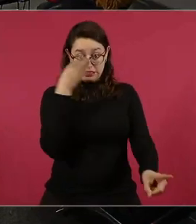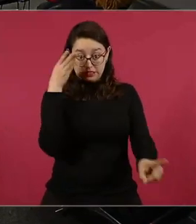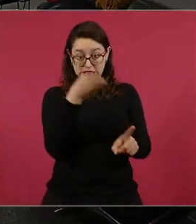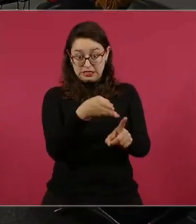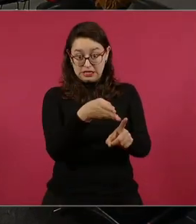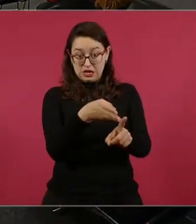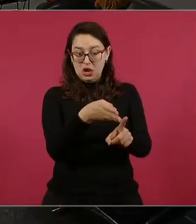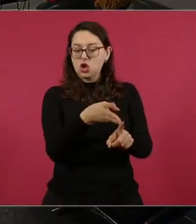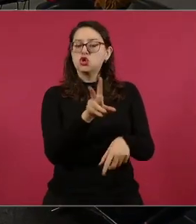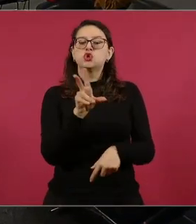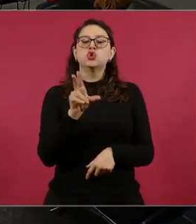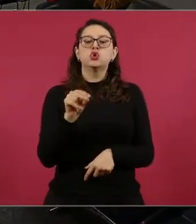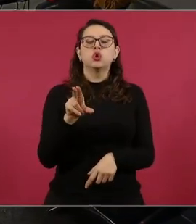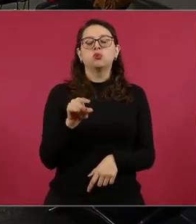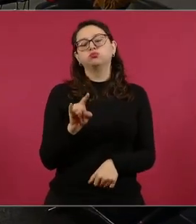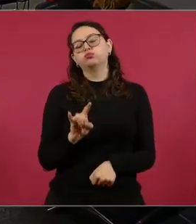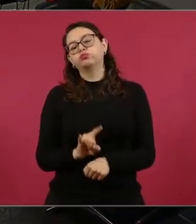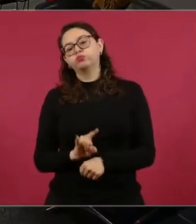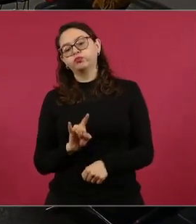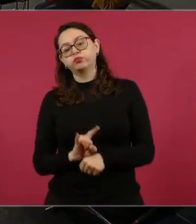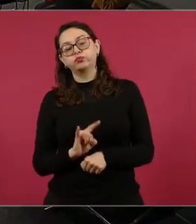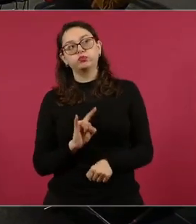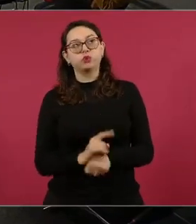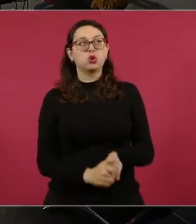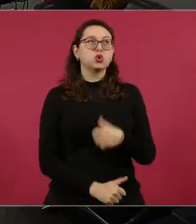No, simularon